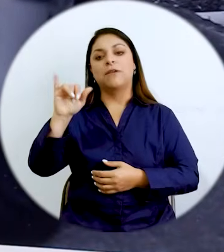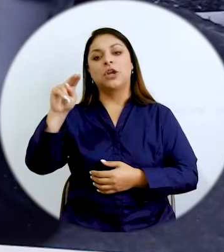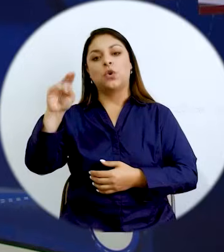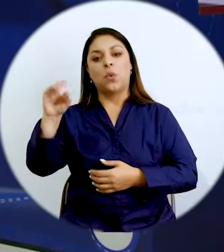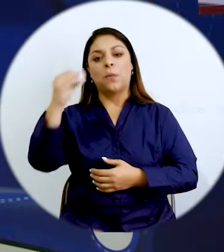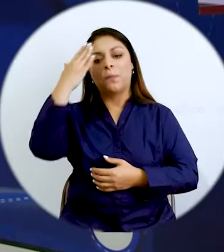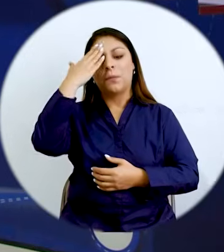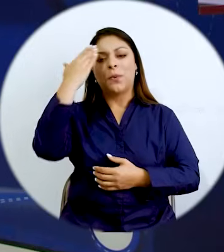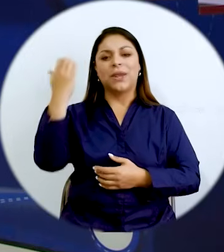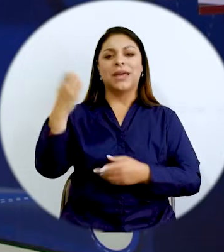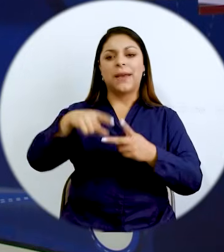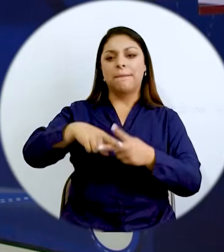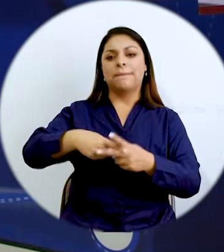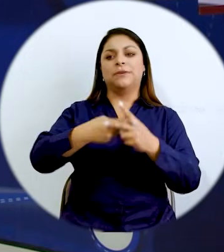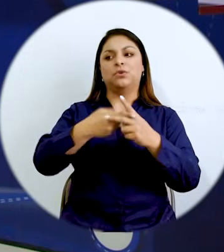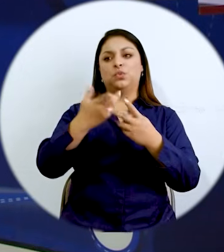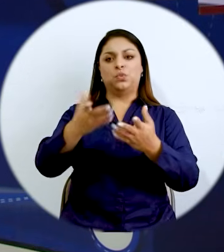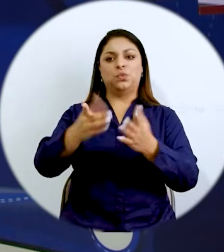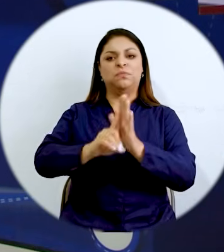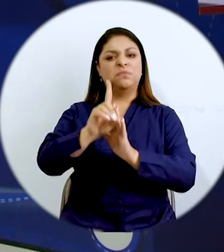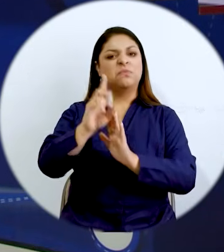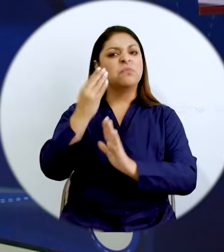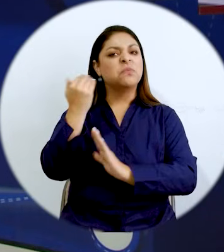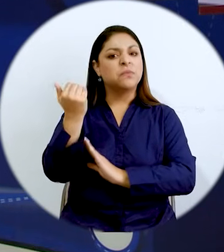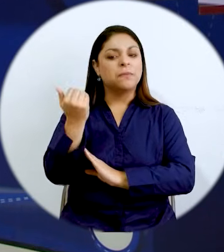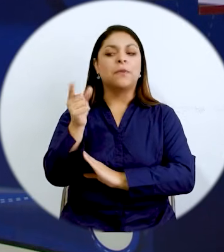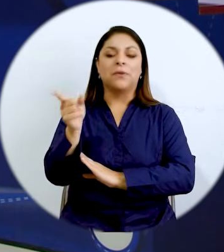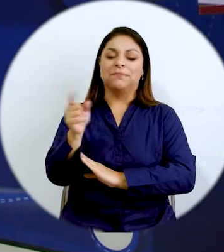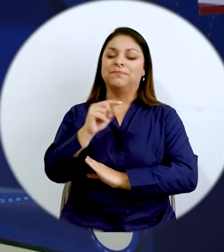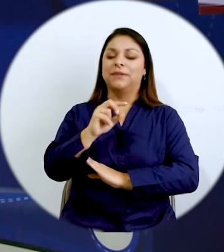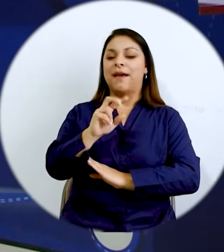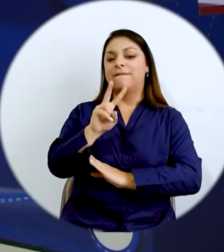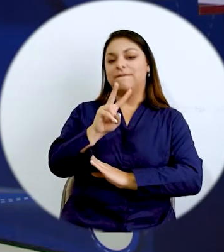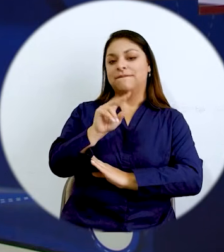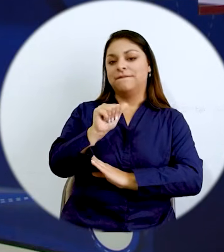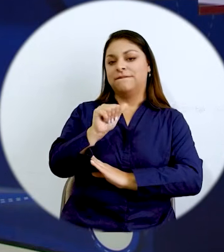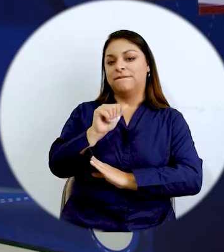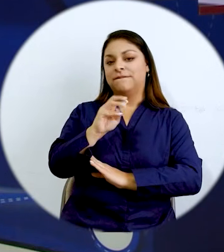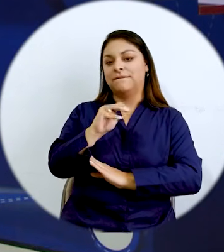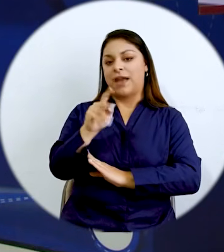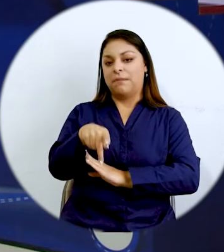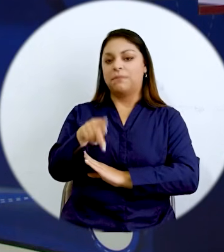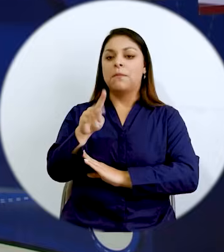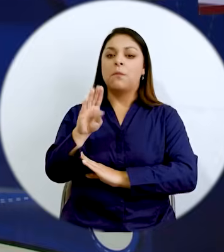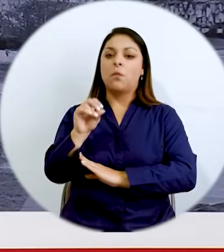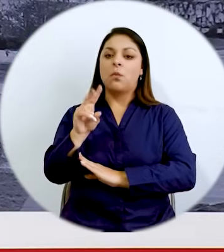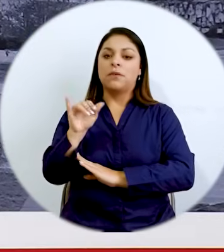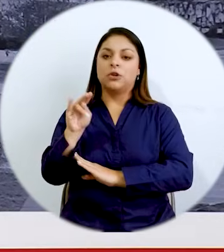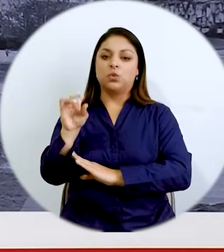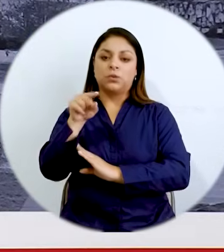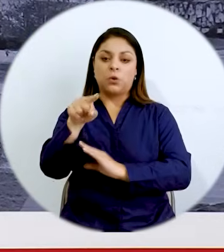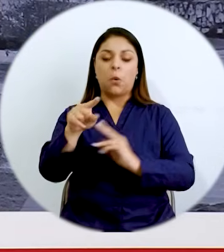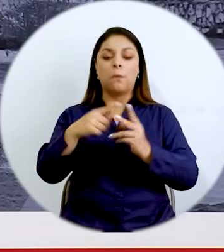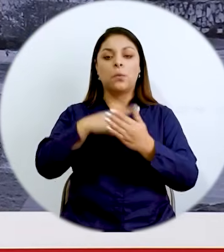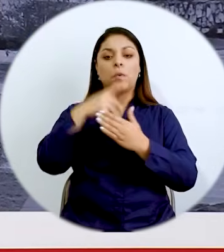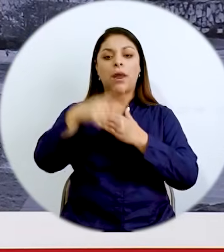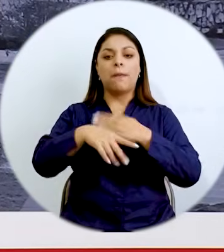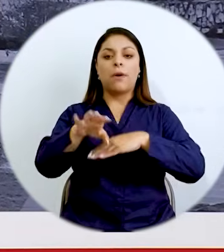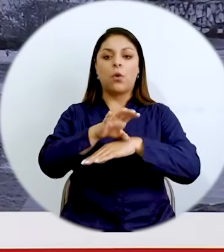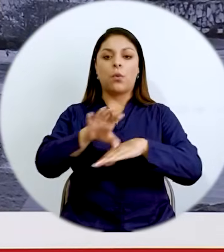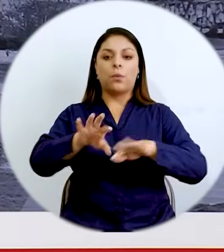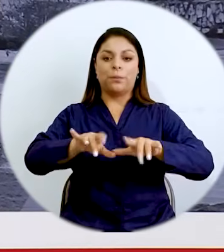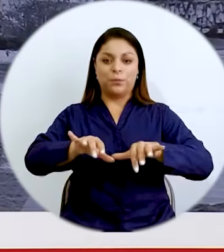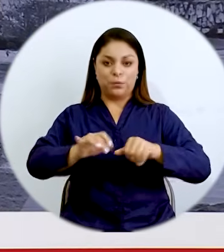desarrollo? Bueno, el VAN bovino es un programa de cómputo